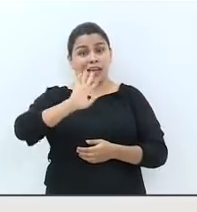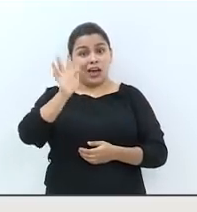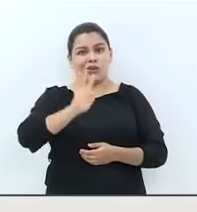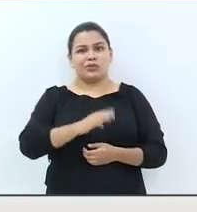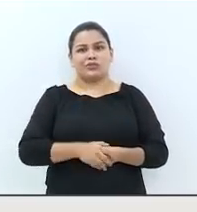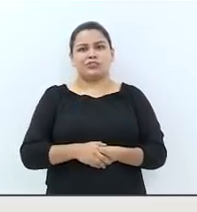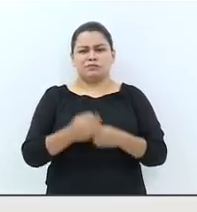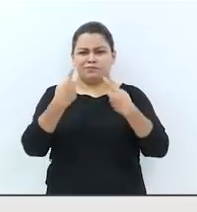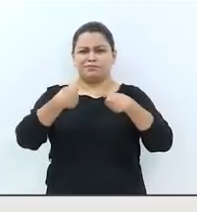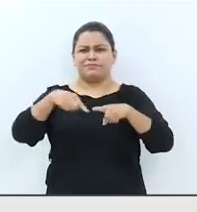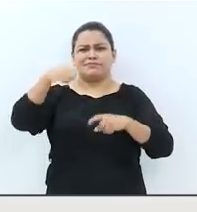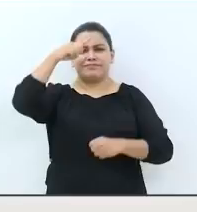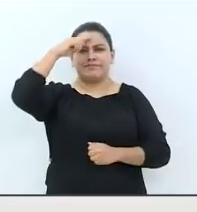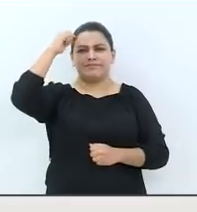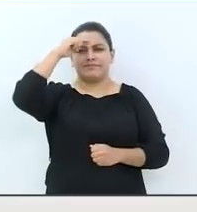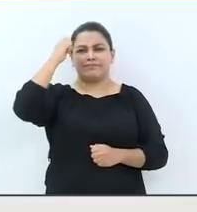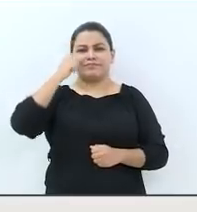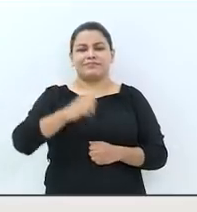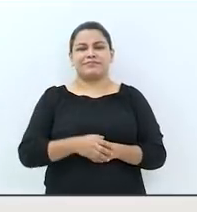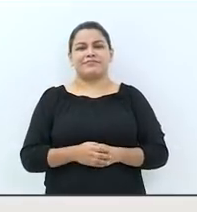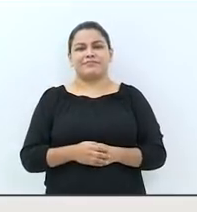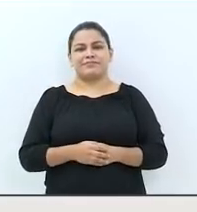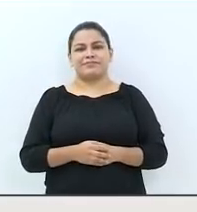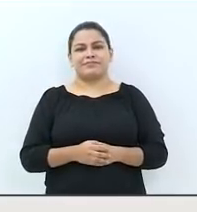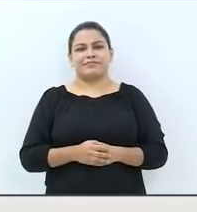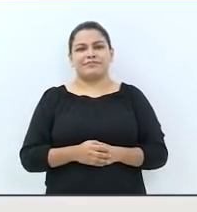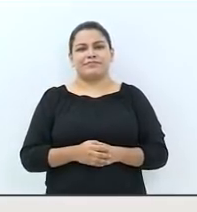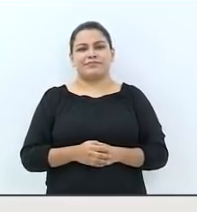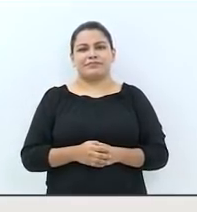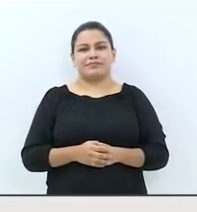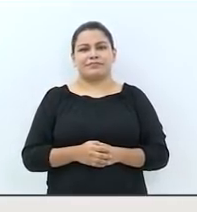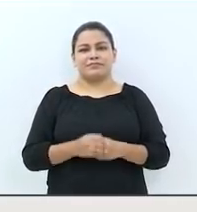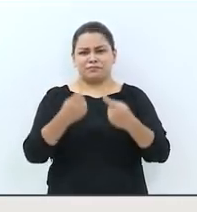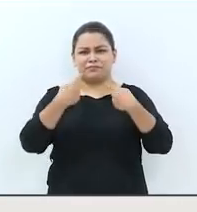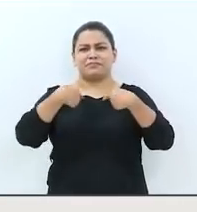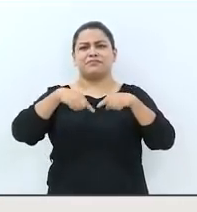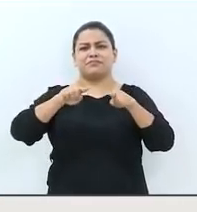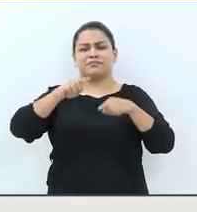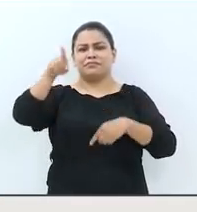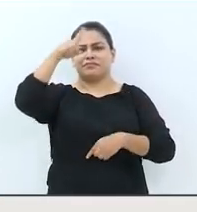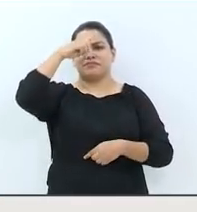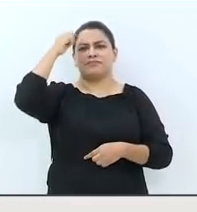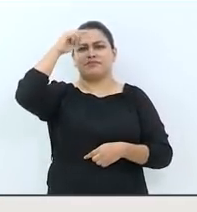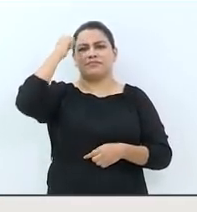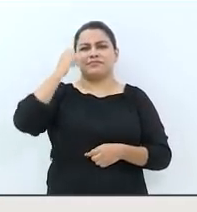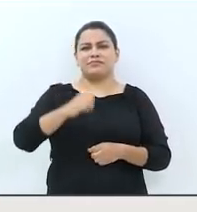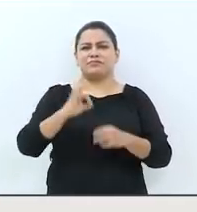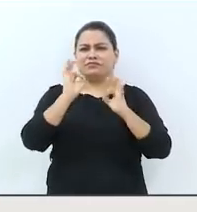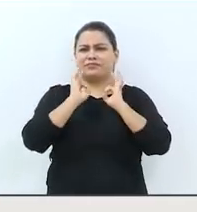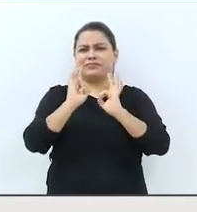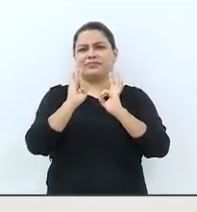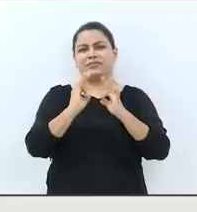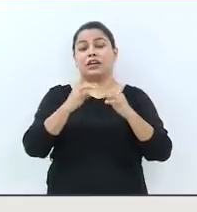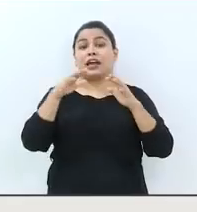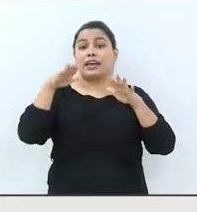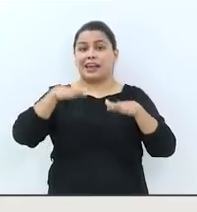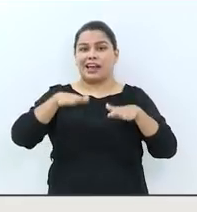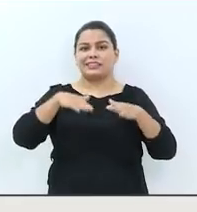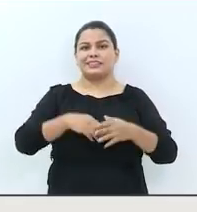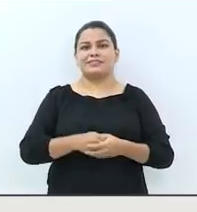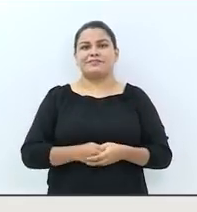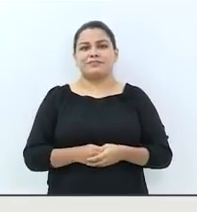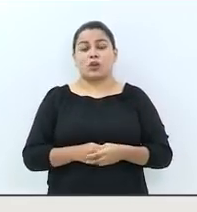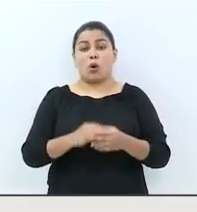todos y sigamos trabajando con todo el curso. Sigamos trabajando en todo el curso. Excelente, Elsa. Muchísimas